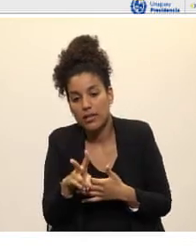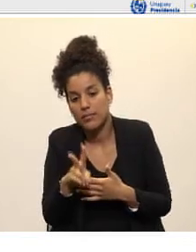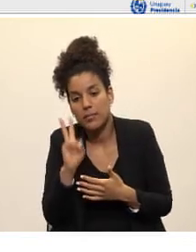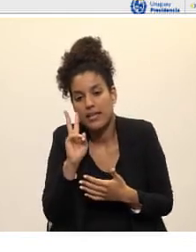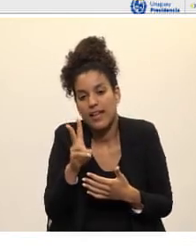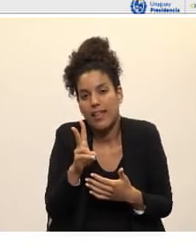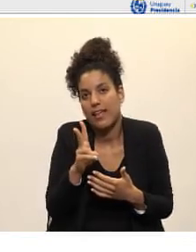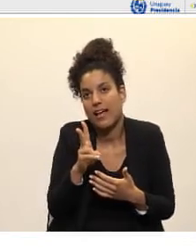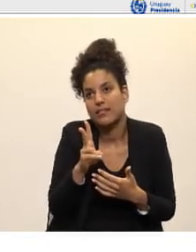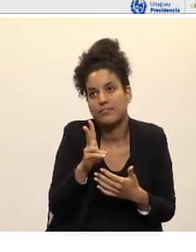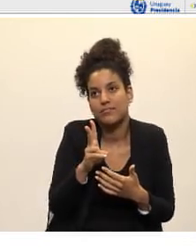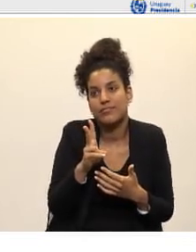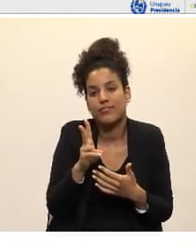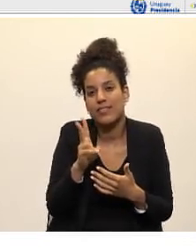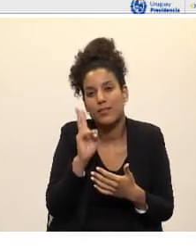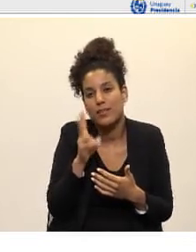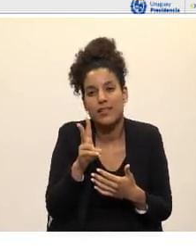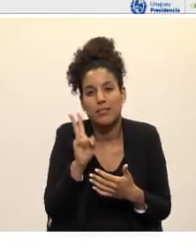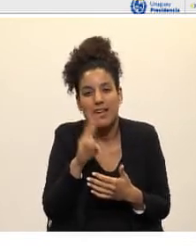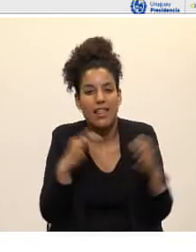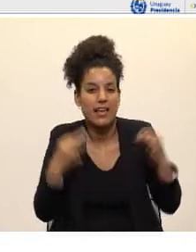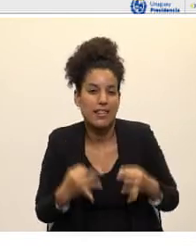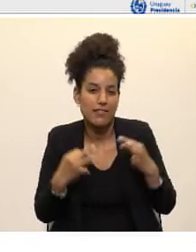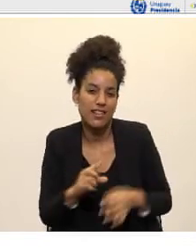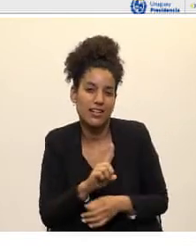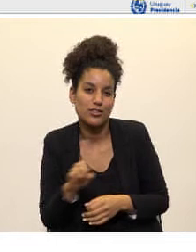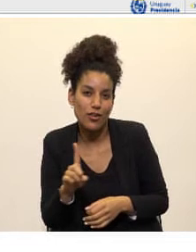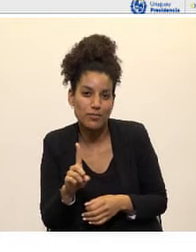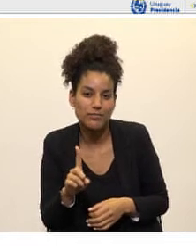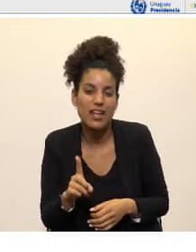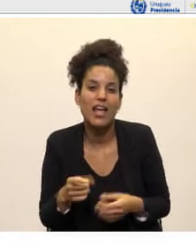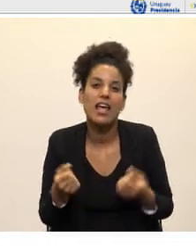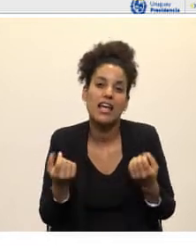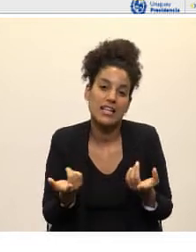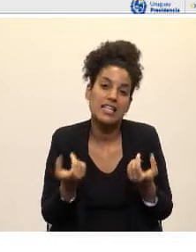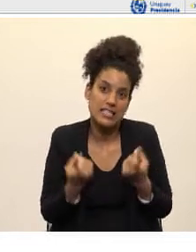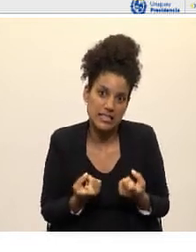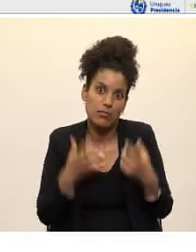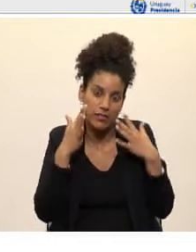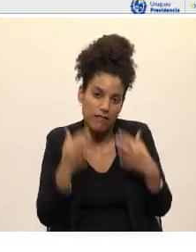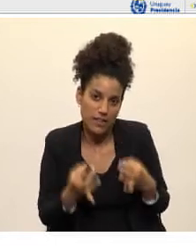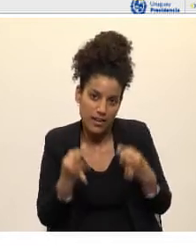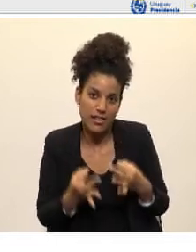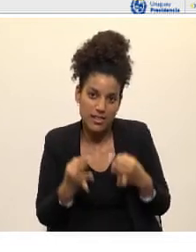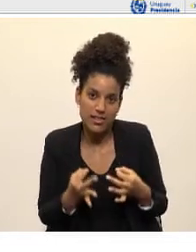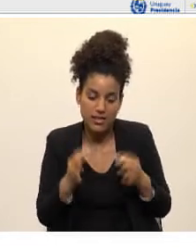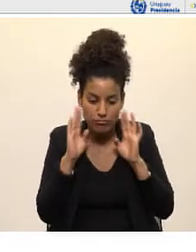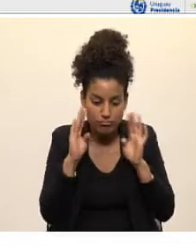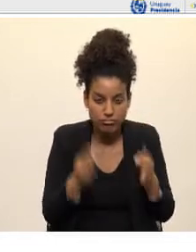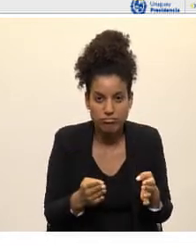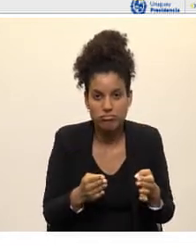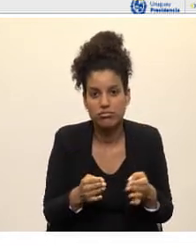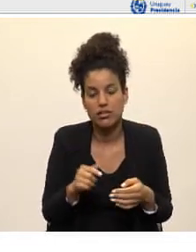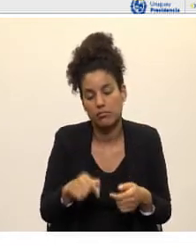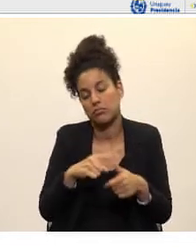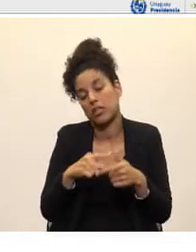idílica y que no va al hueso, como decimos de este lado, en relación con cuáles son estas cuestiones. Por supuesto,